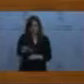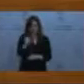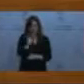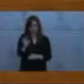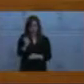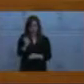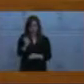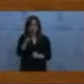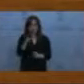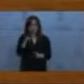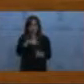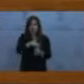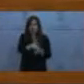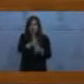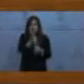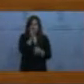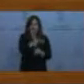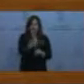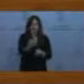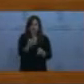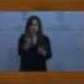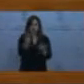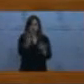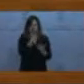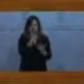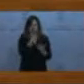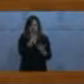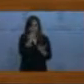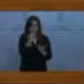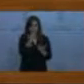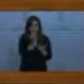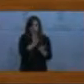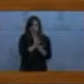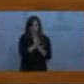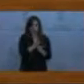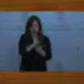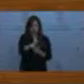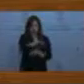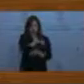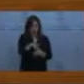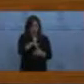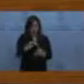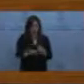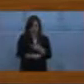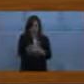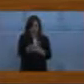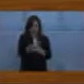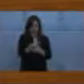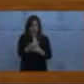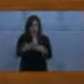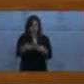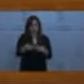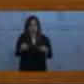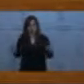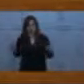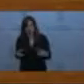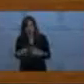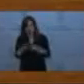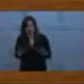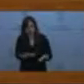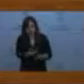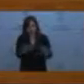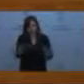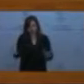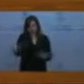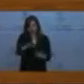niño a estudiar en el colegio del barrio en el que ha nacido y no le permitimos una mayor apertura social en su zona,